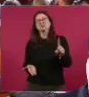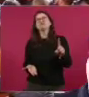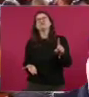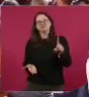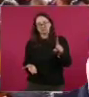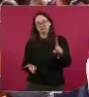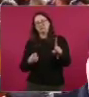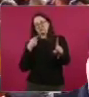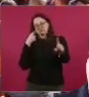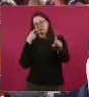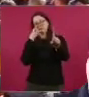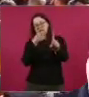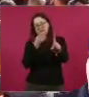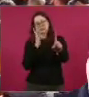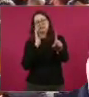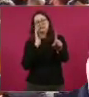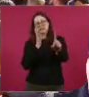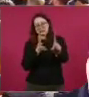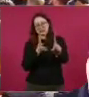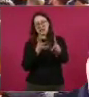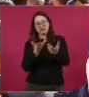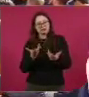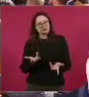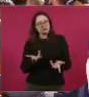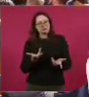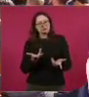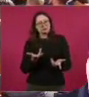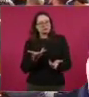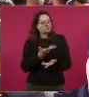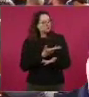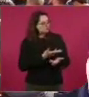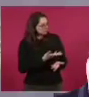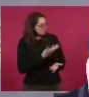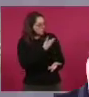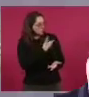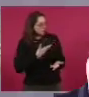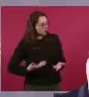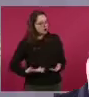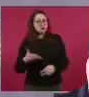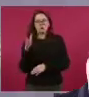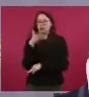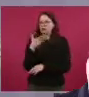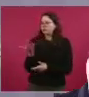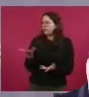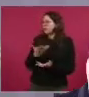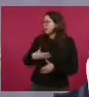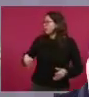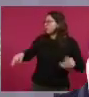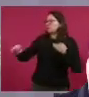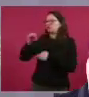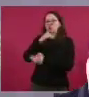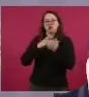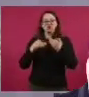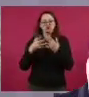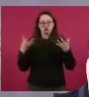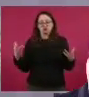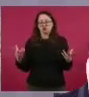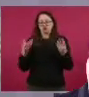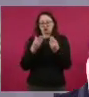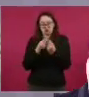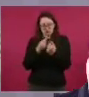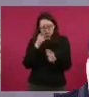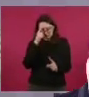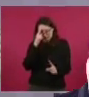nuestra linda bandera aquí, funcionarios del gobierno, nuestro presidente, yo creo que movernos hacia la dignificación